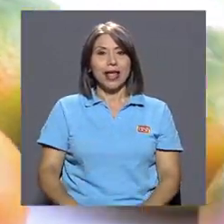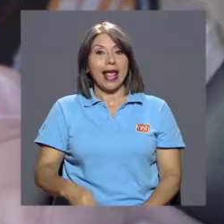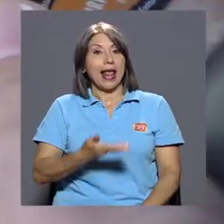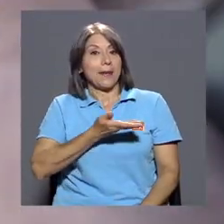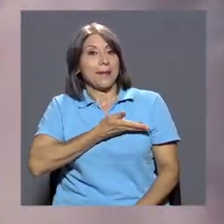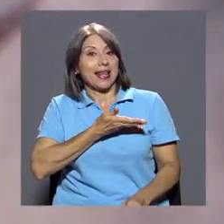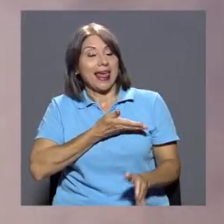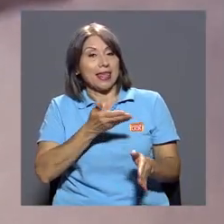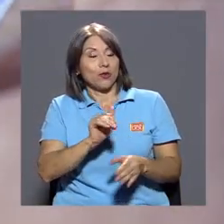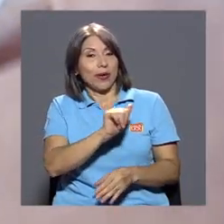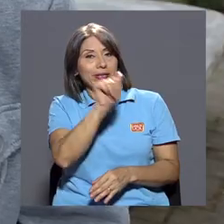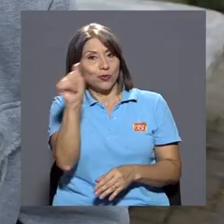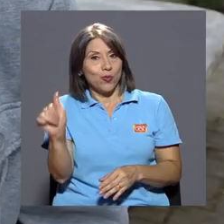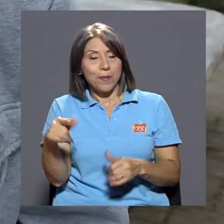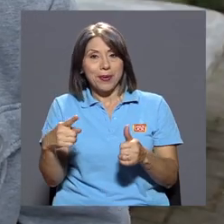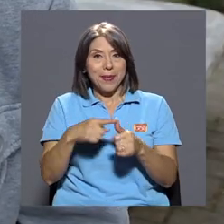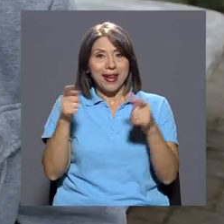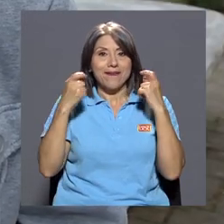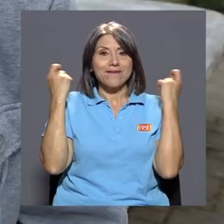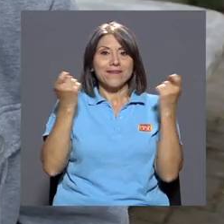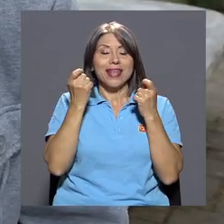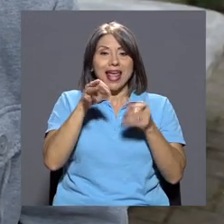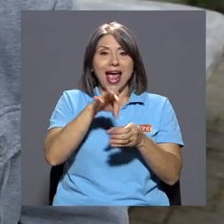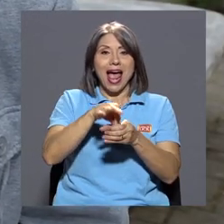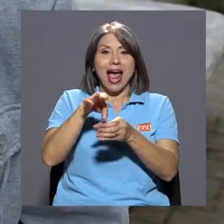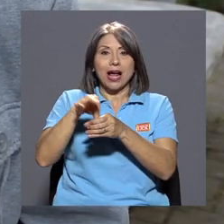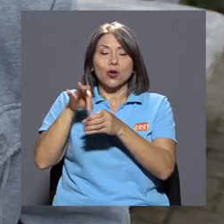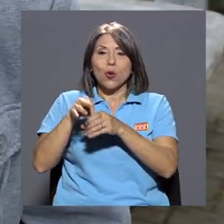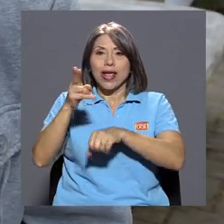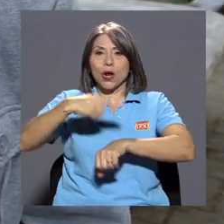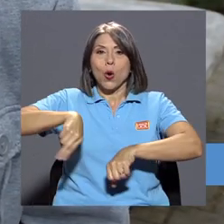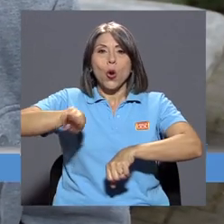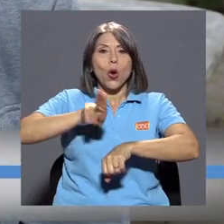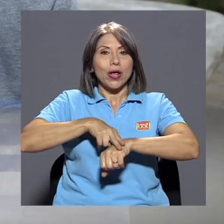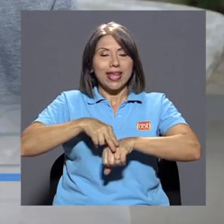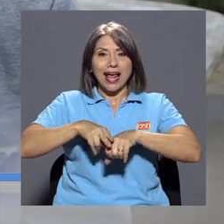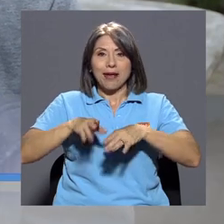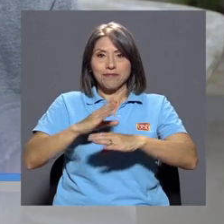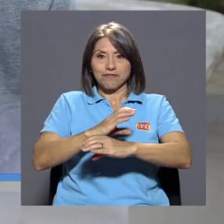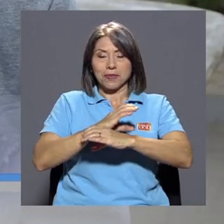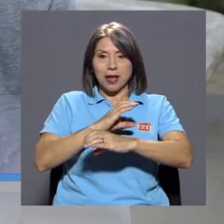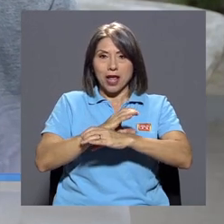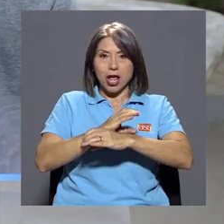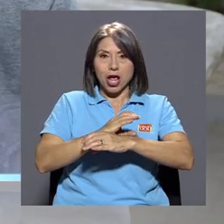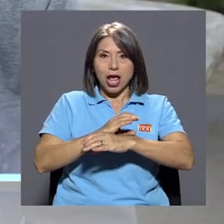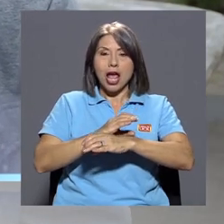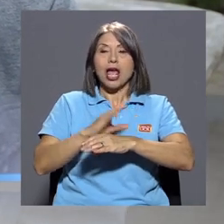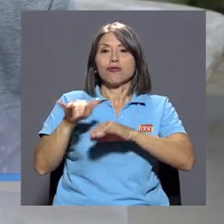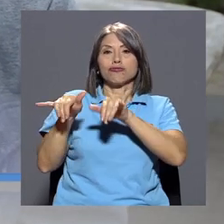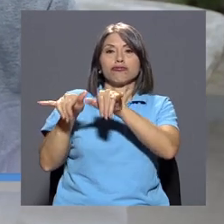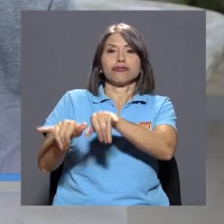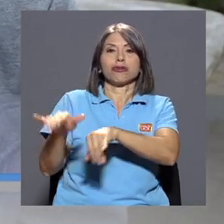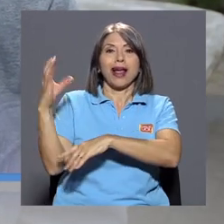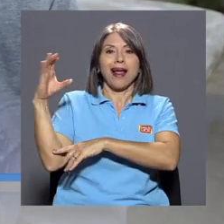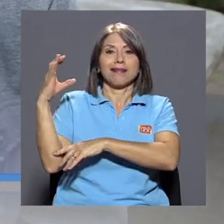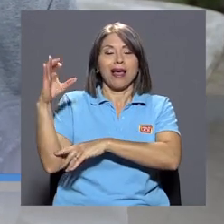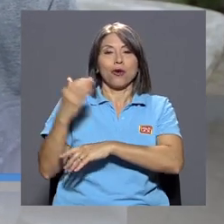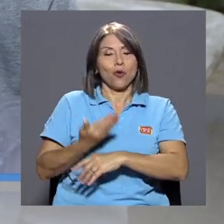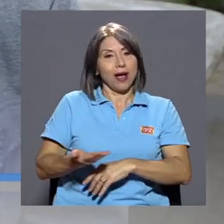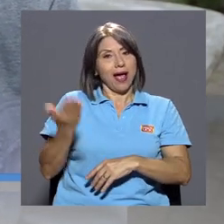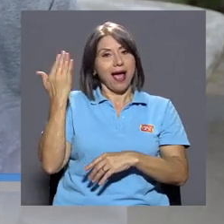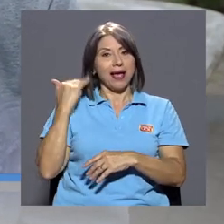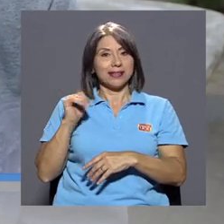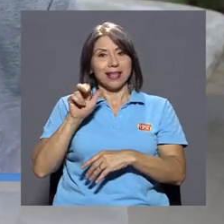Azul es la primera feria agroecológica local ubicada en Cartago, nace hace 3 años,